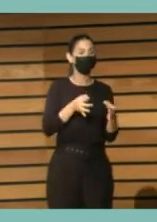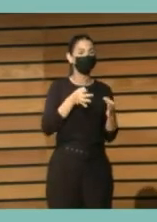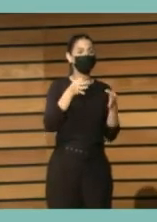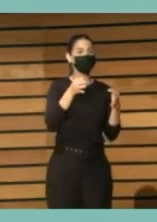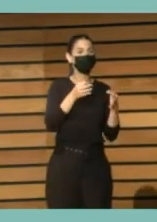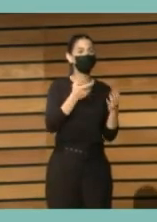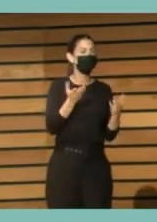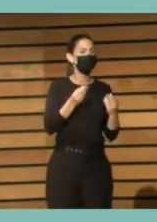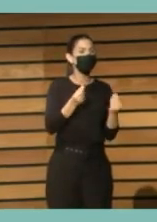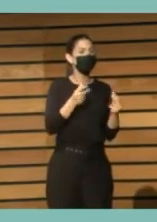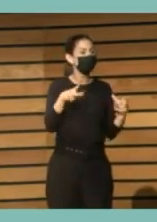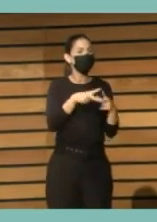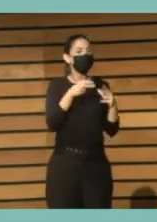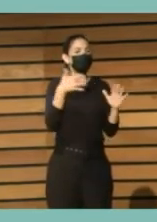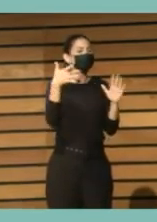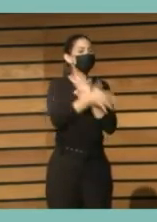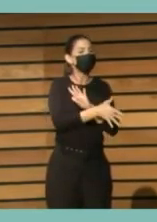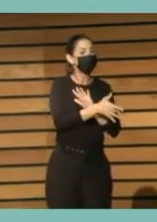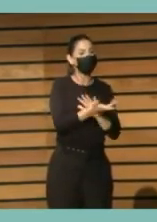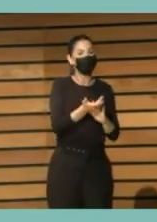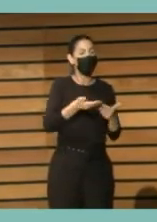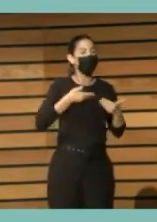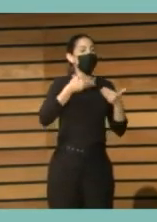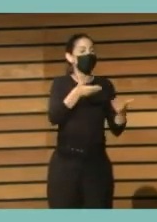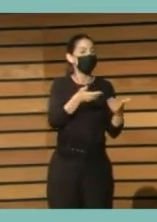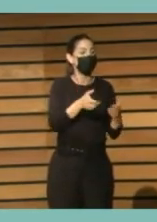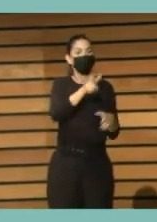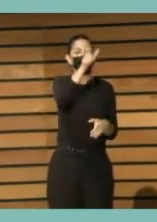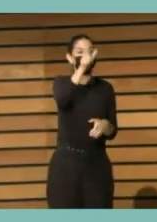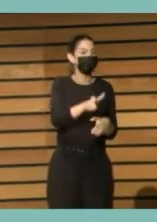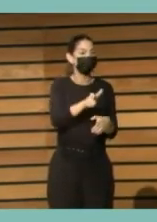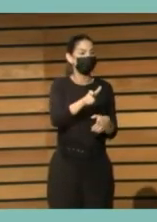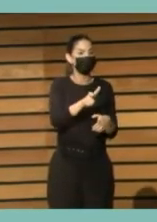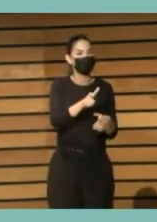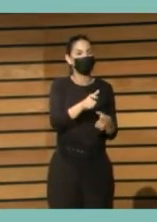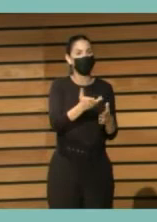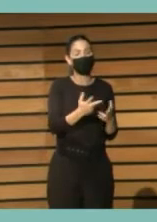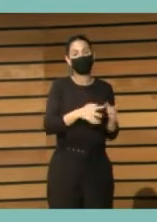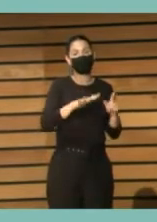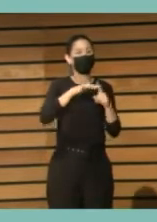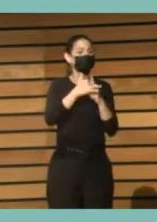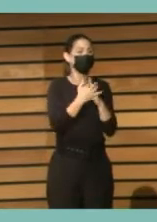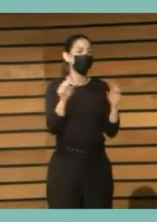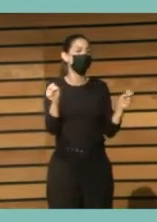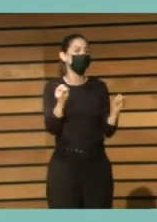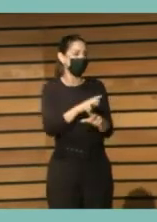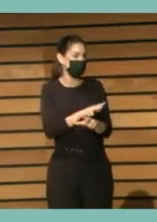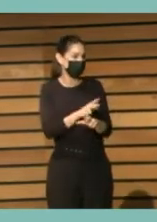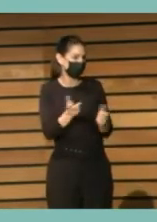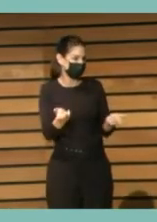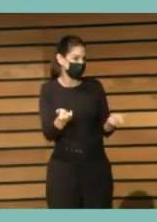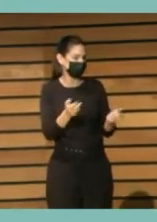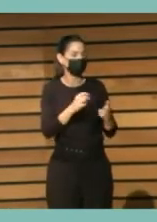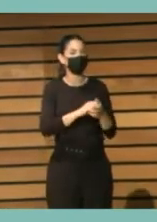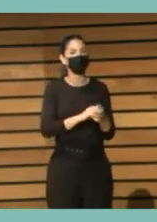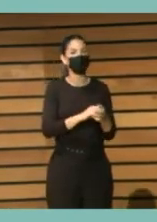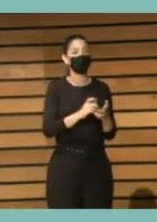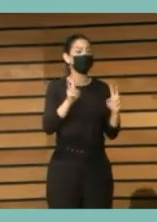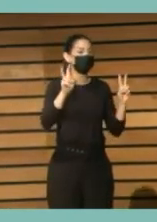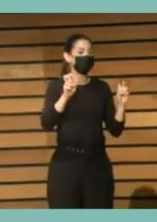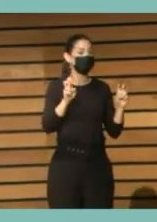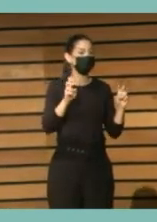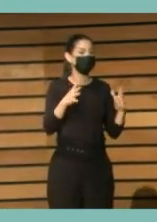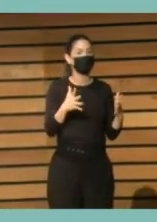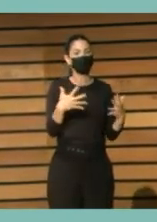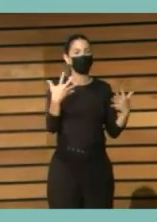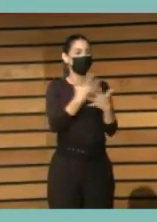objetivo de ayudar al desfavorecido. Yo pongo el punto del social más en la mezcla, en la